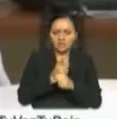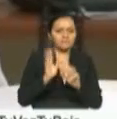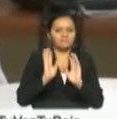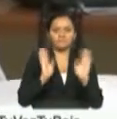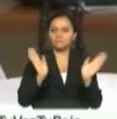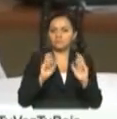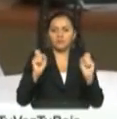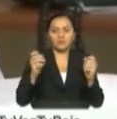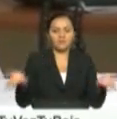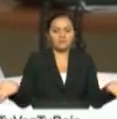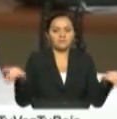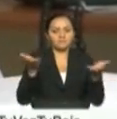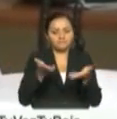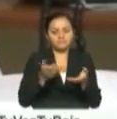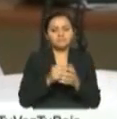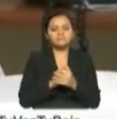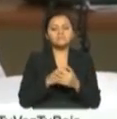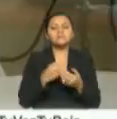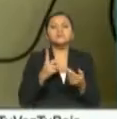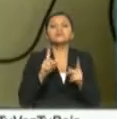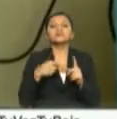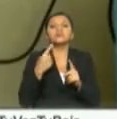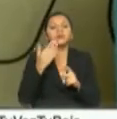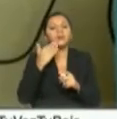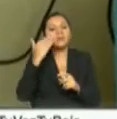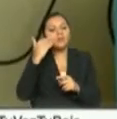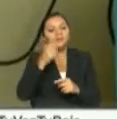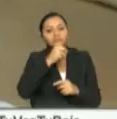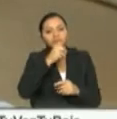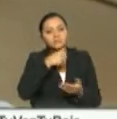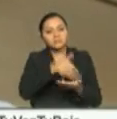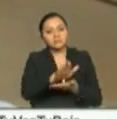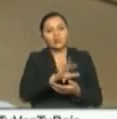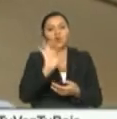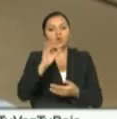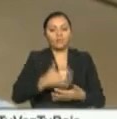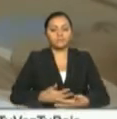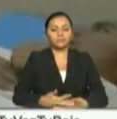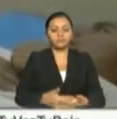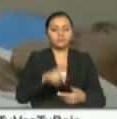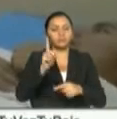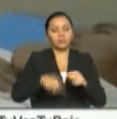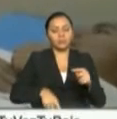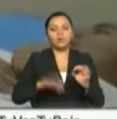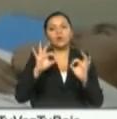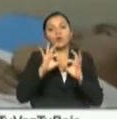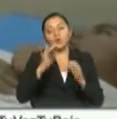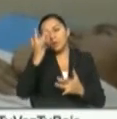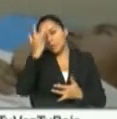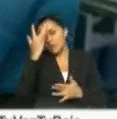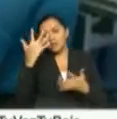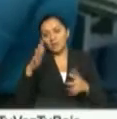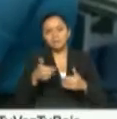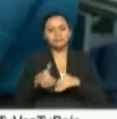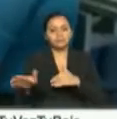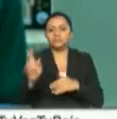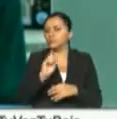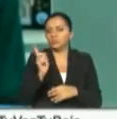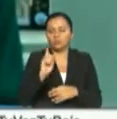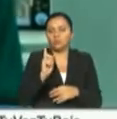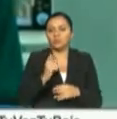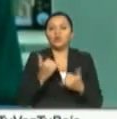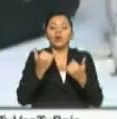compañías. No existirán exclusiones por edad, estado gestacional, enfermedades preexistentes y siniestralidad,